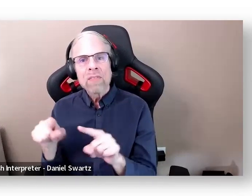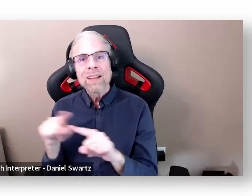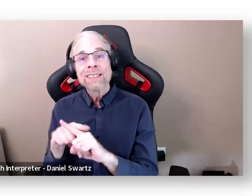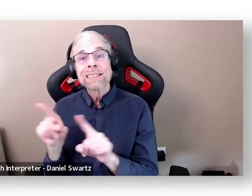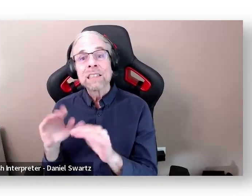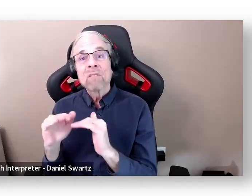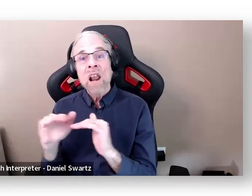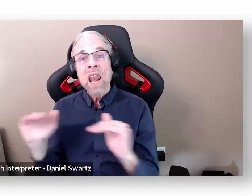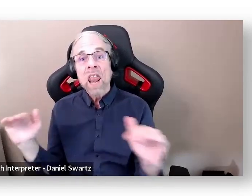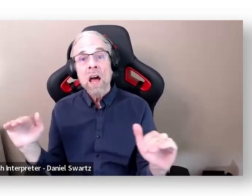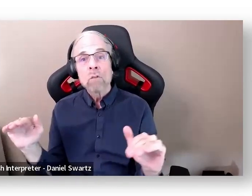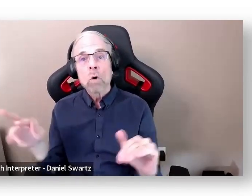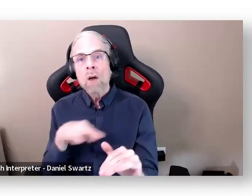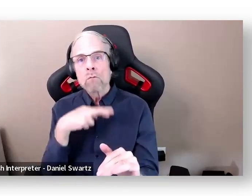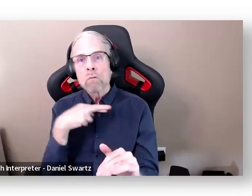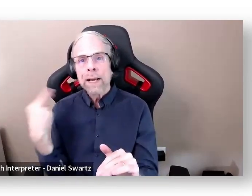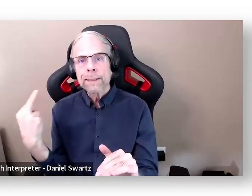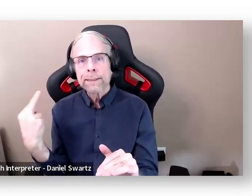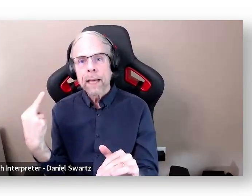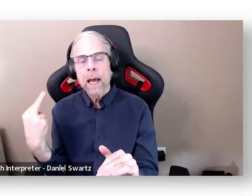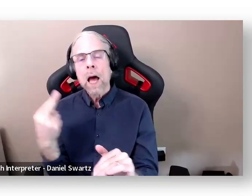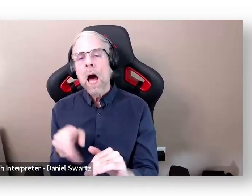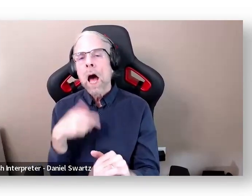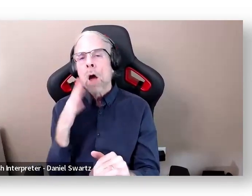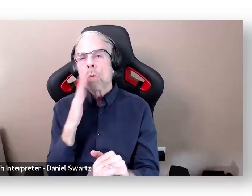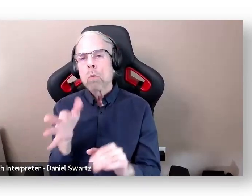Cosas que funcionan un poco más diferentes.